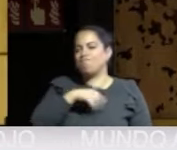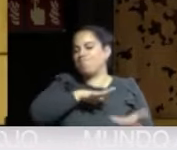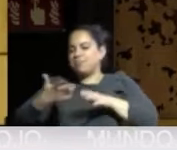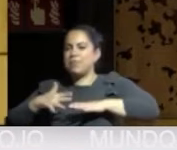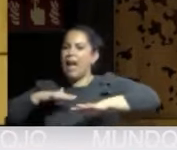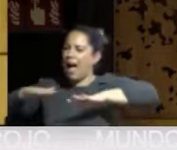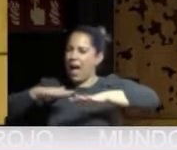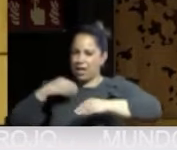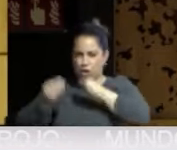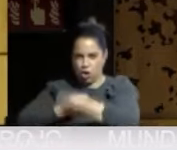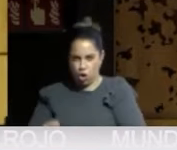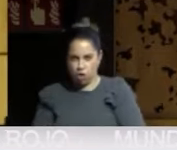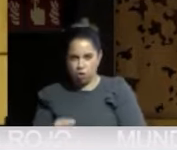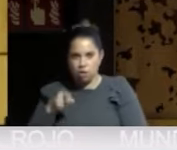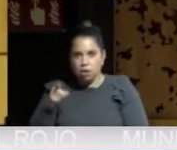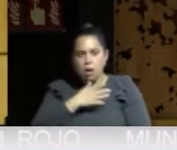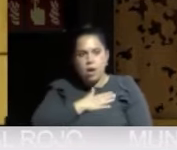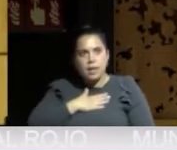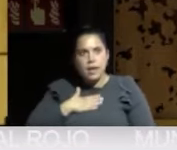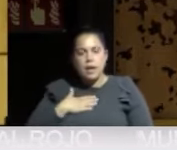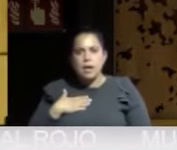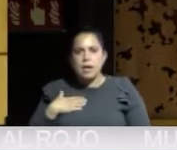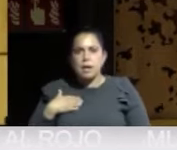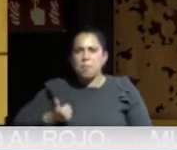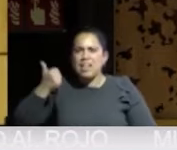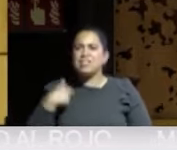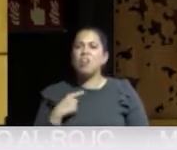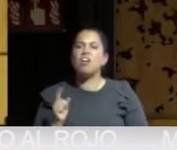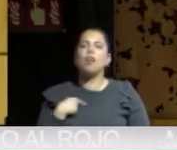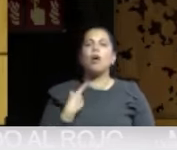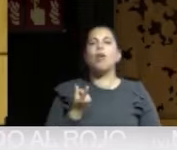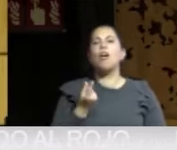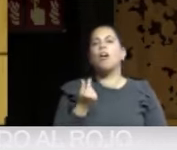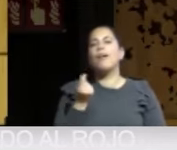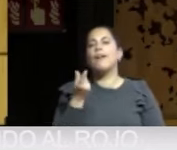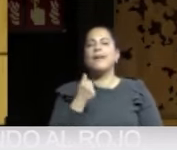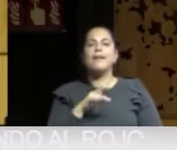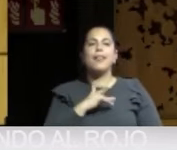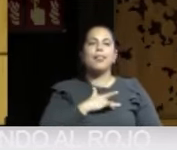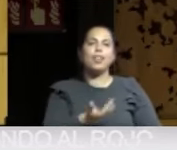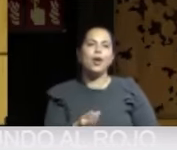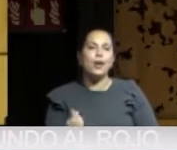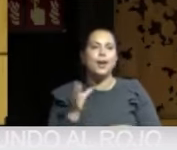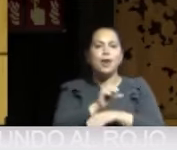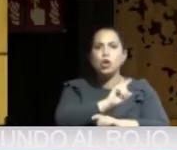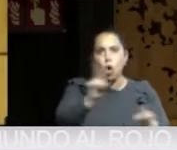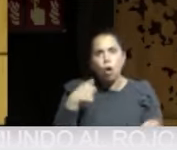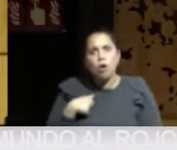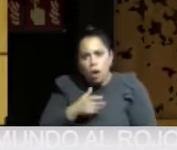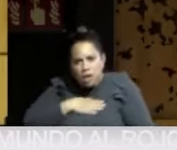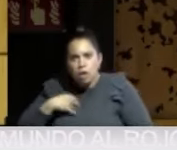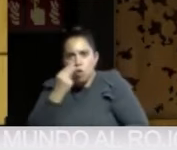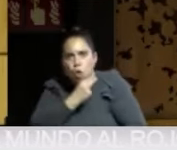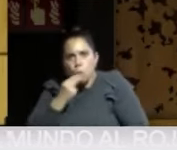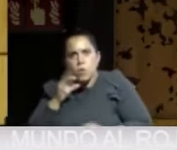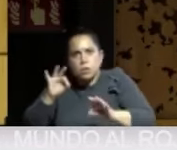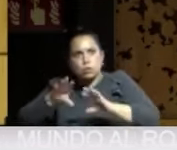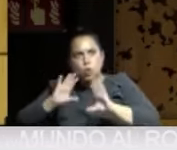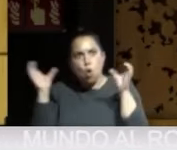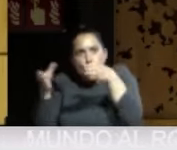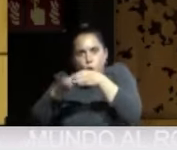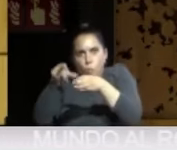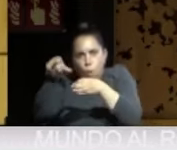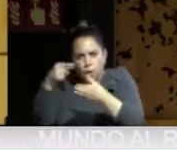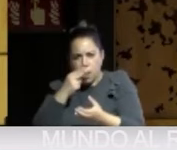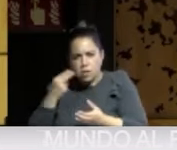hoy buscan algo más que hacer una donación económica buscan comprometerse con una comunidad